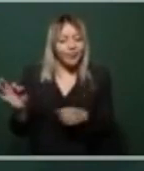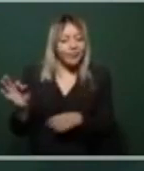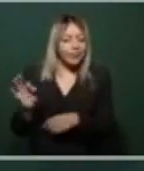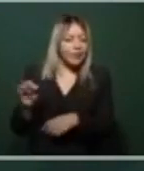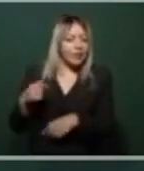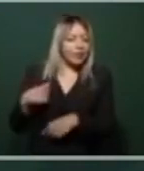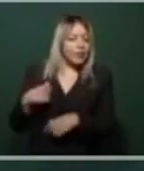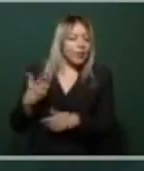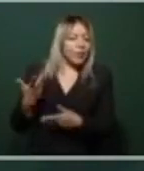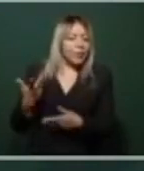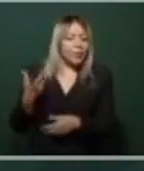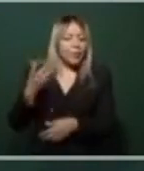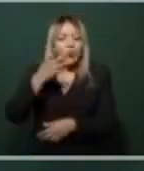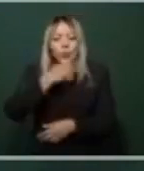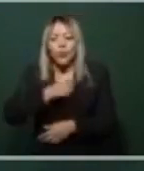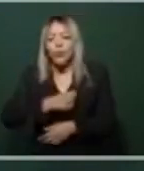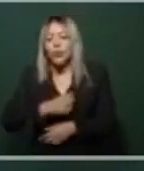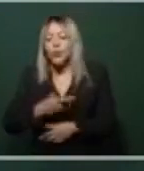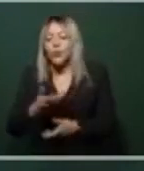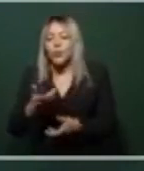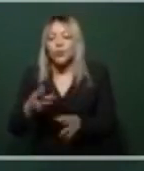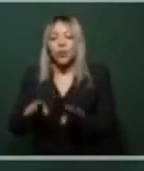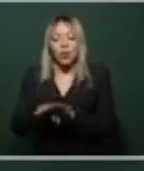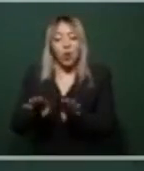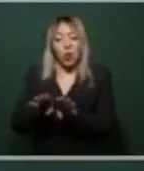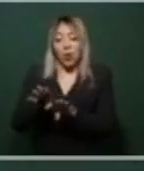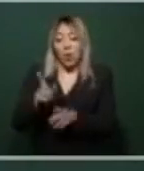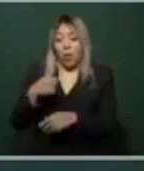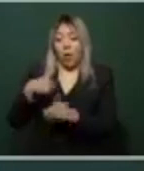que representa el poder omnímodo,